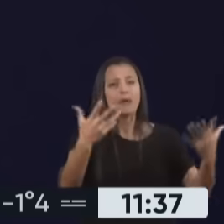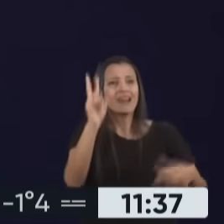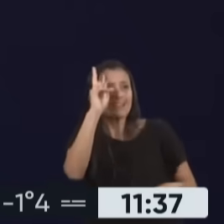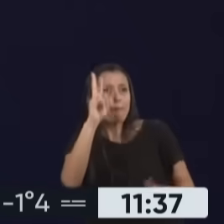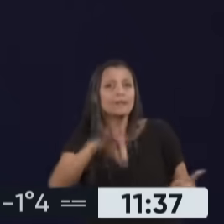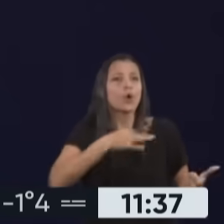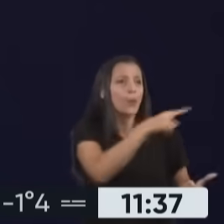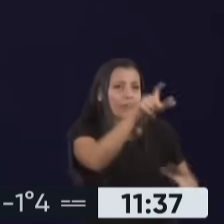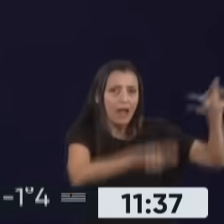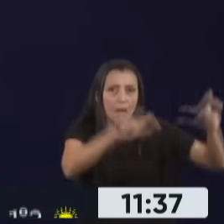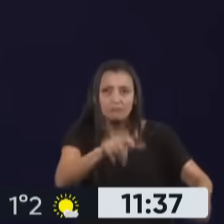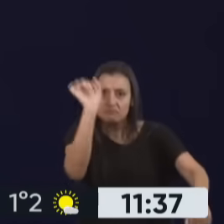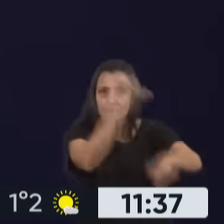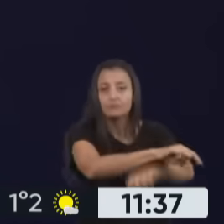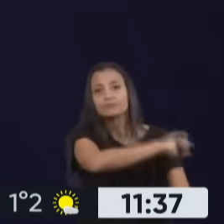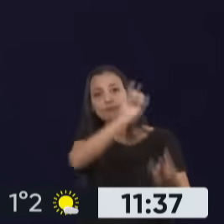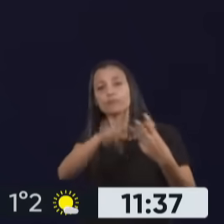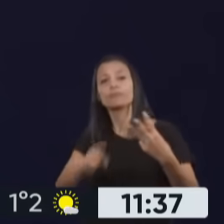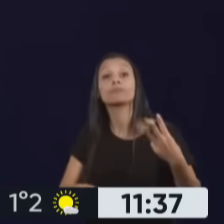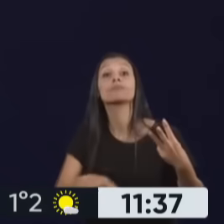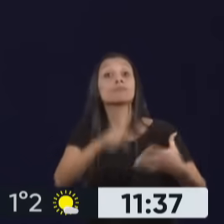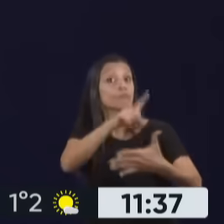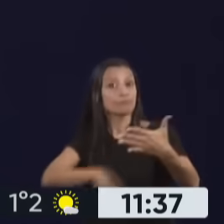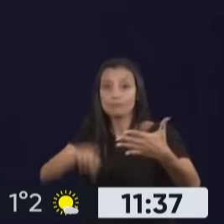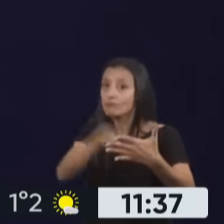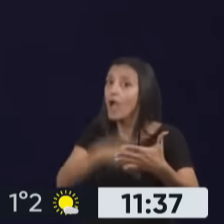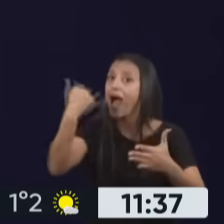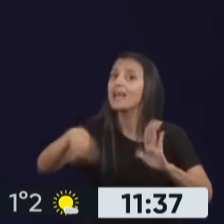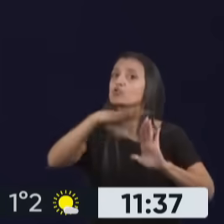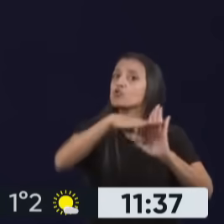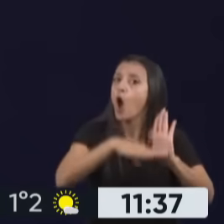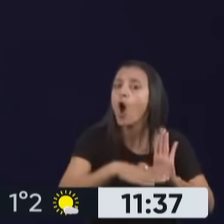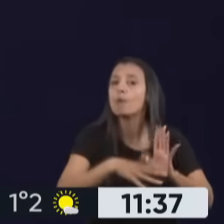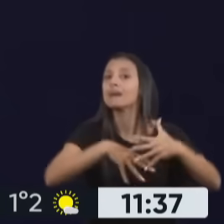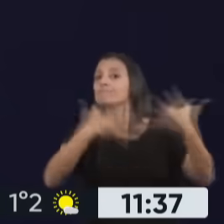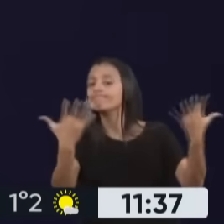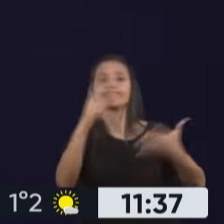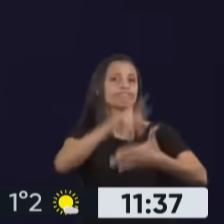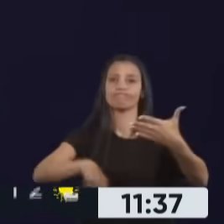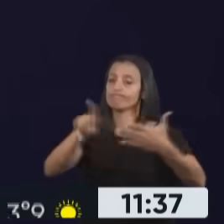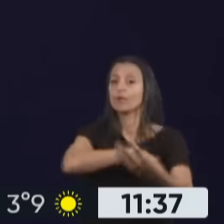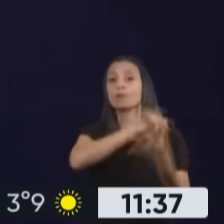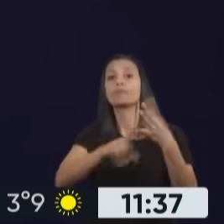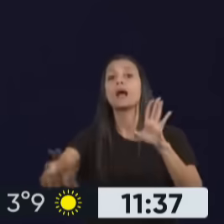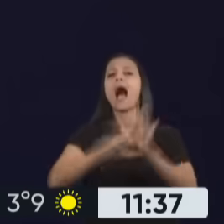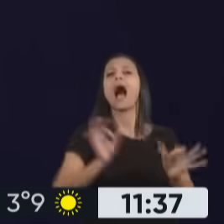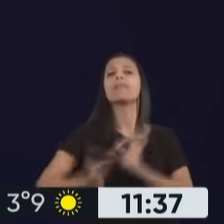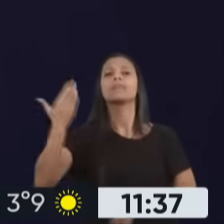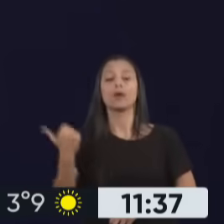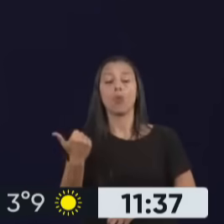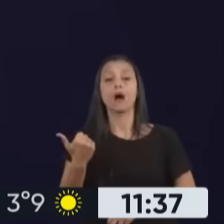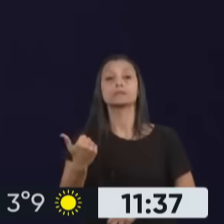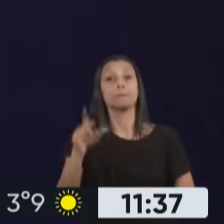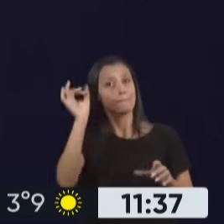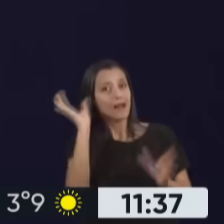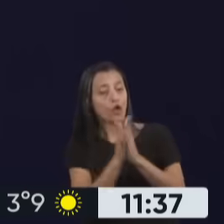humana. La Ley Hojarasca, que deroga normas obsoletas. La Ley